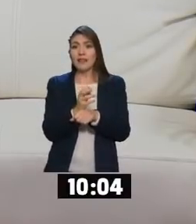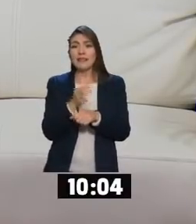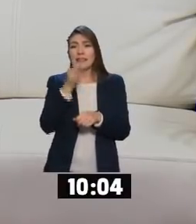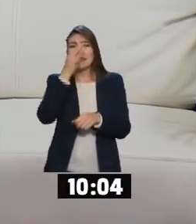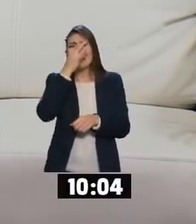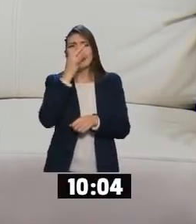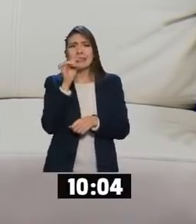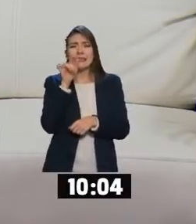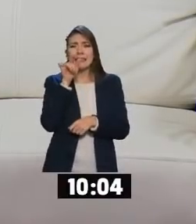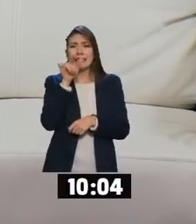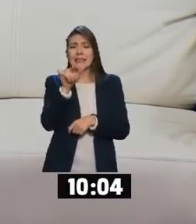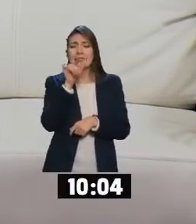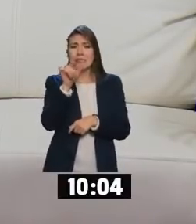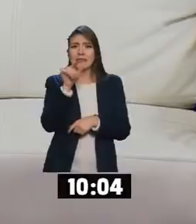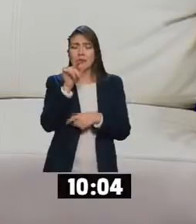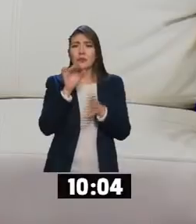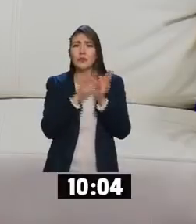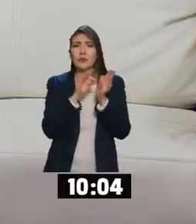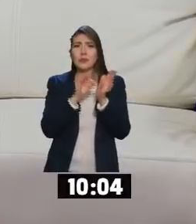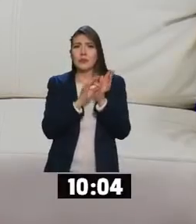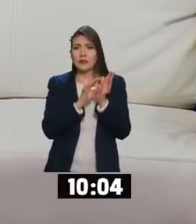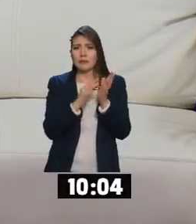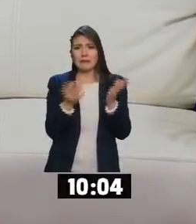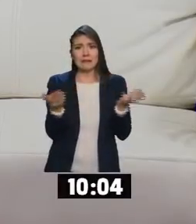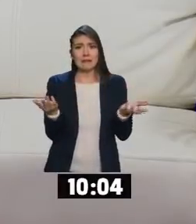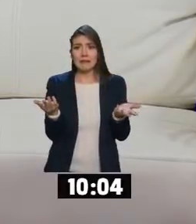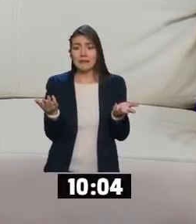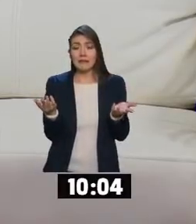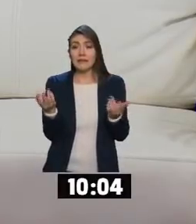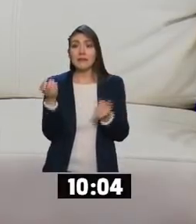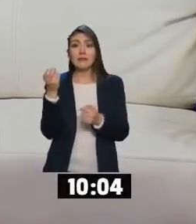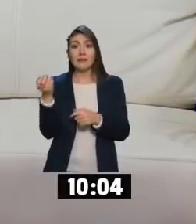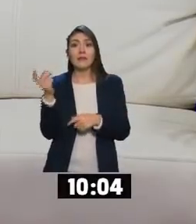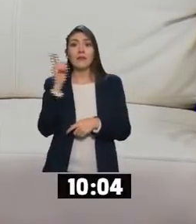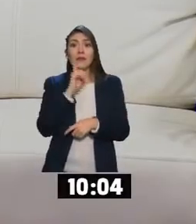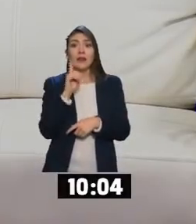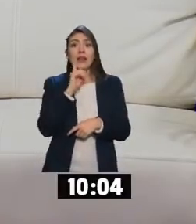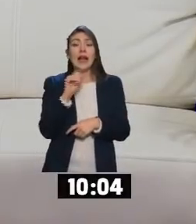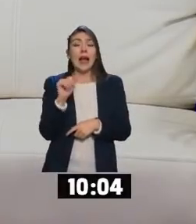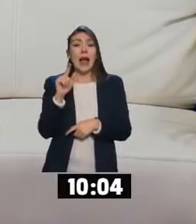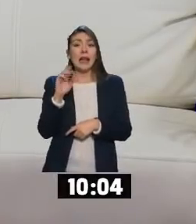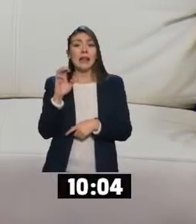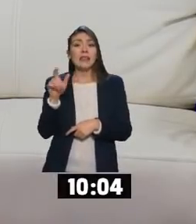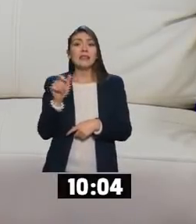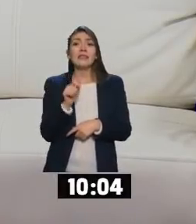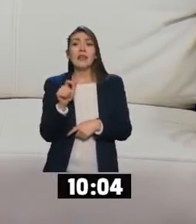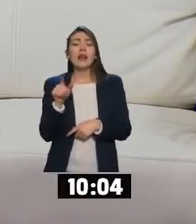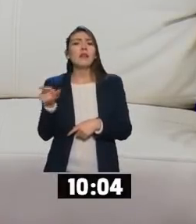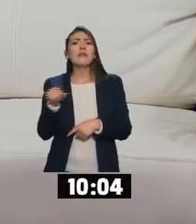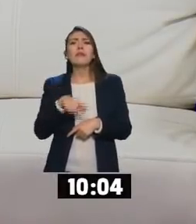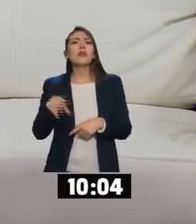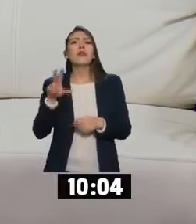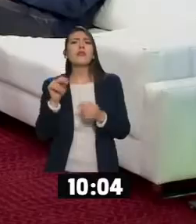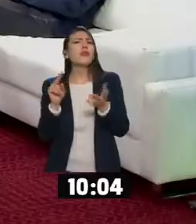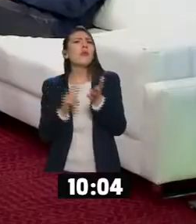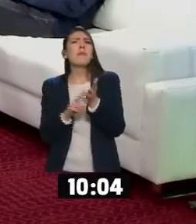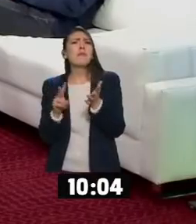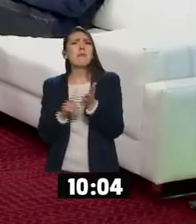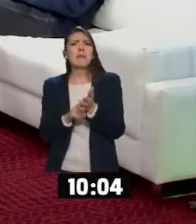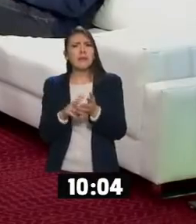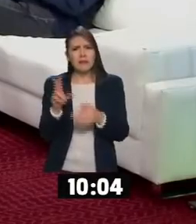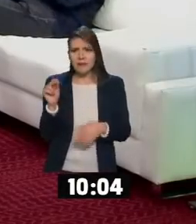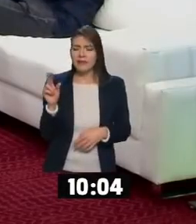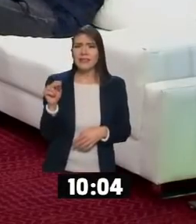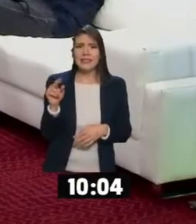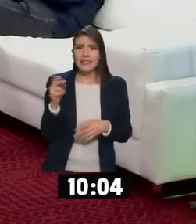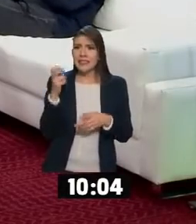centésimas, no es nada. Entonces, el resultado que acaba de marcar Alexa, a lo mejor en este momento no es valorado porque... No, pero sí es una diferencia. Medalla, pero